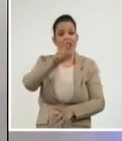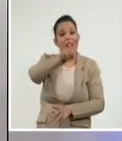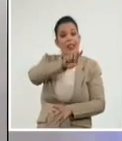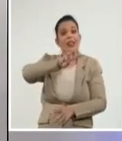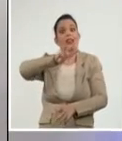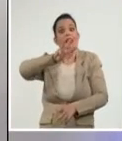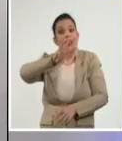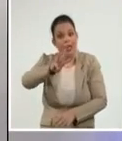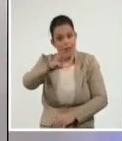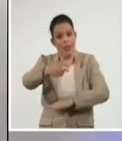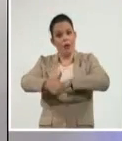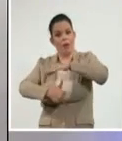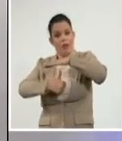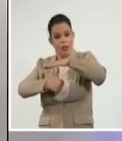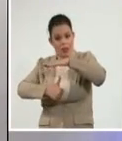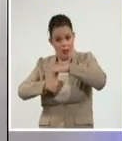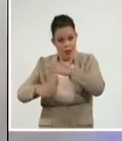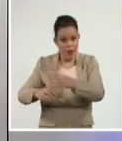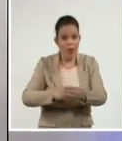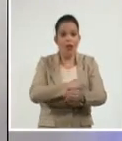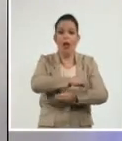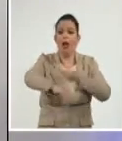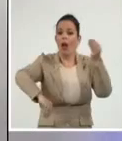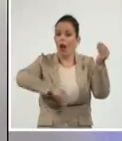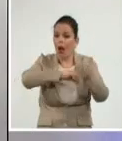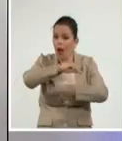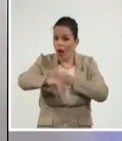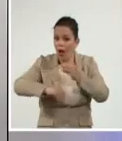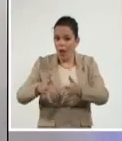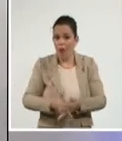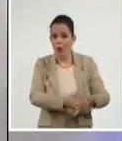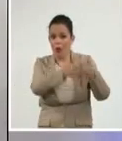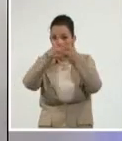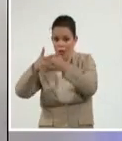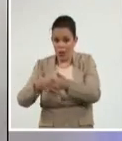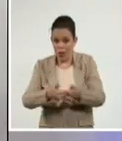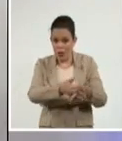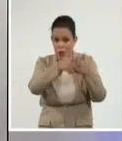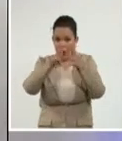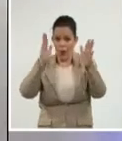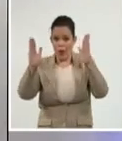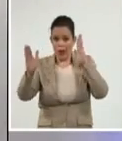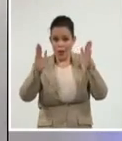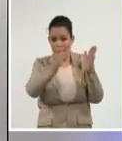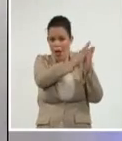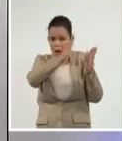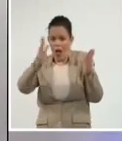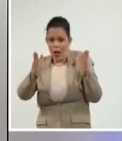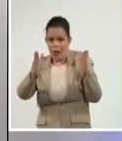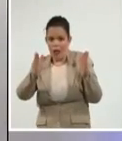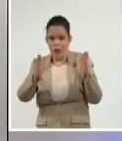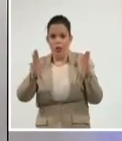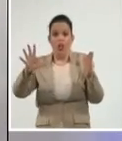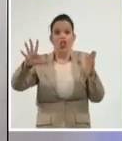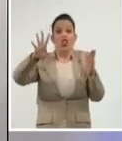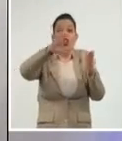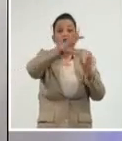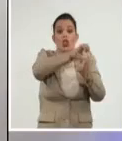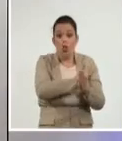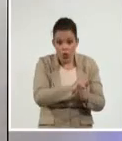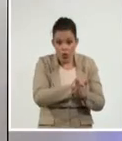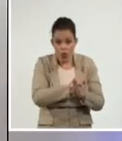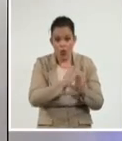por el despacho Oval desde que triunfara la revolución. Todos, escúchelo, todos y cada uno de ellos, en mayor o